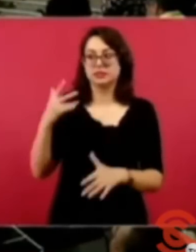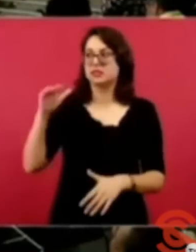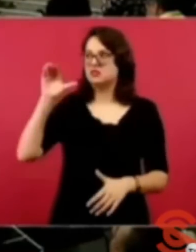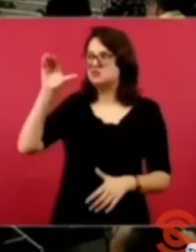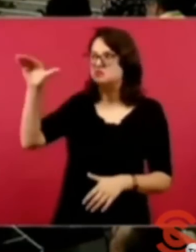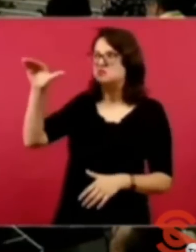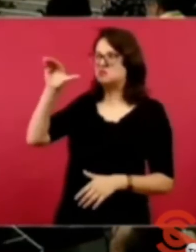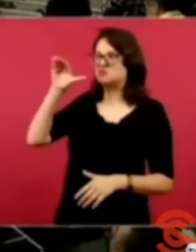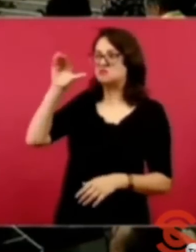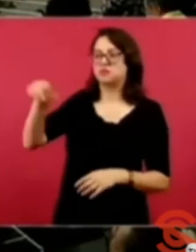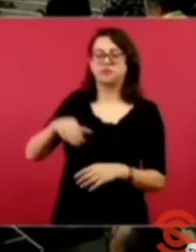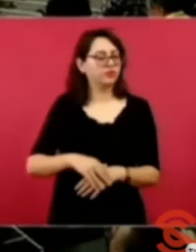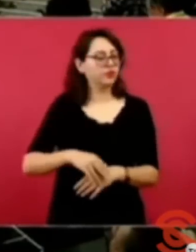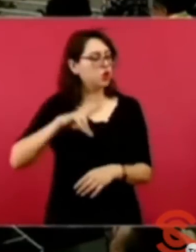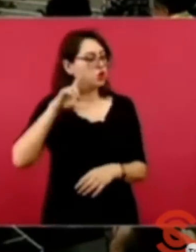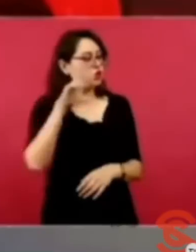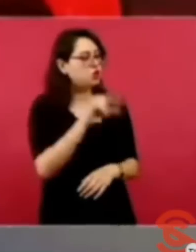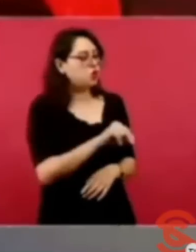Debe estar